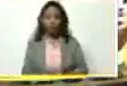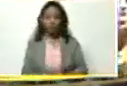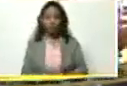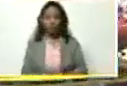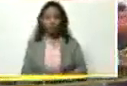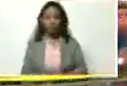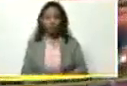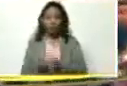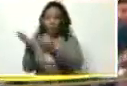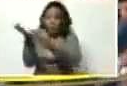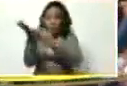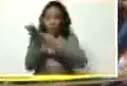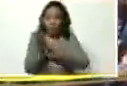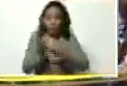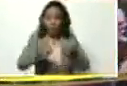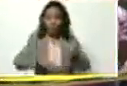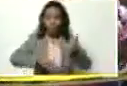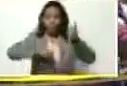recibiendo su título